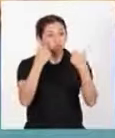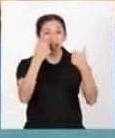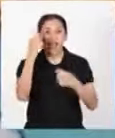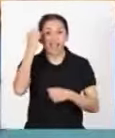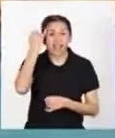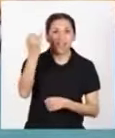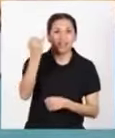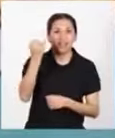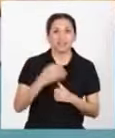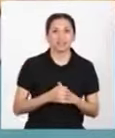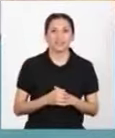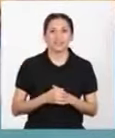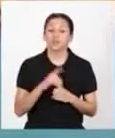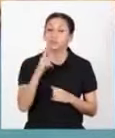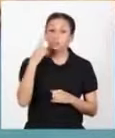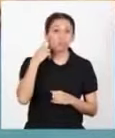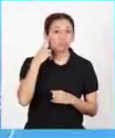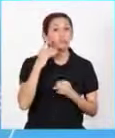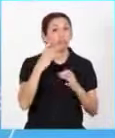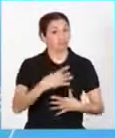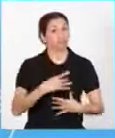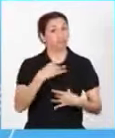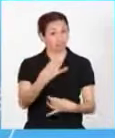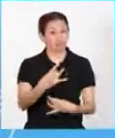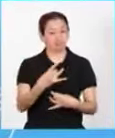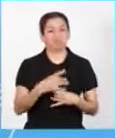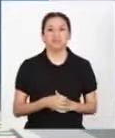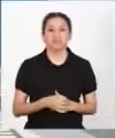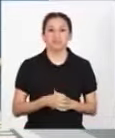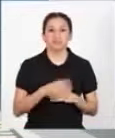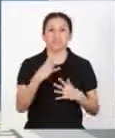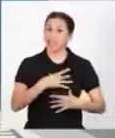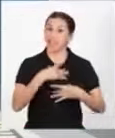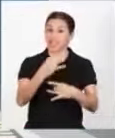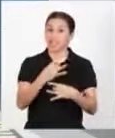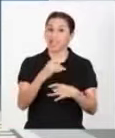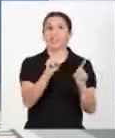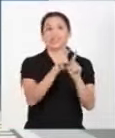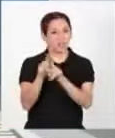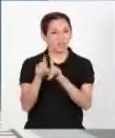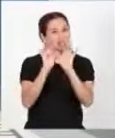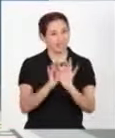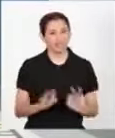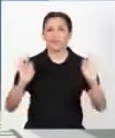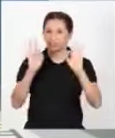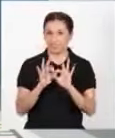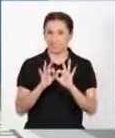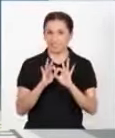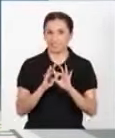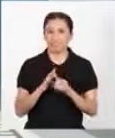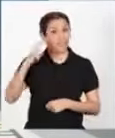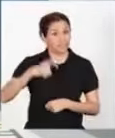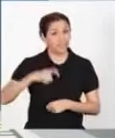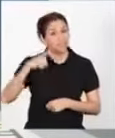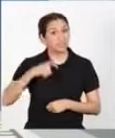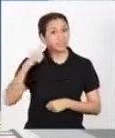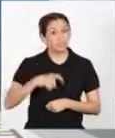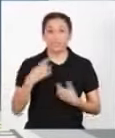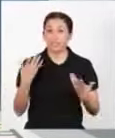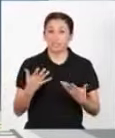¡Qué buena idea! Suena interesante. Interesante y muy importante.